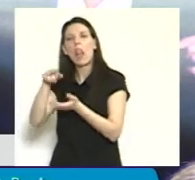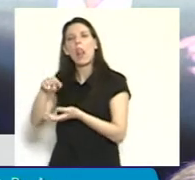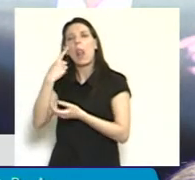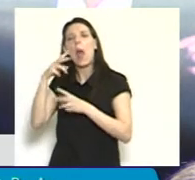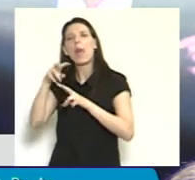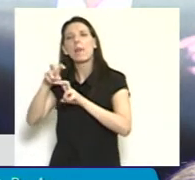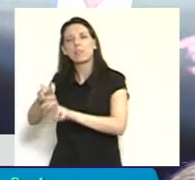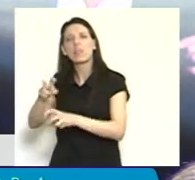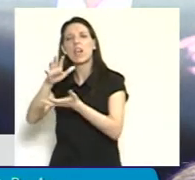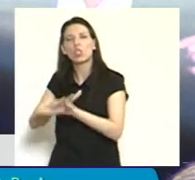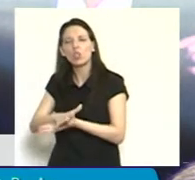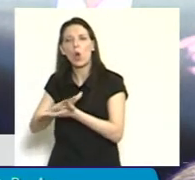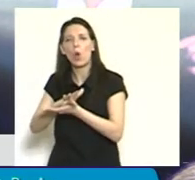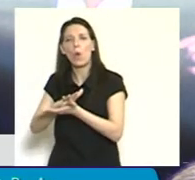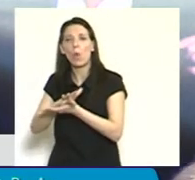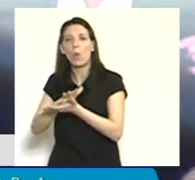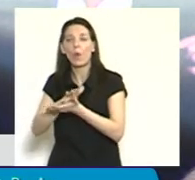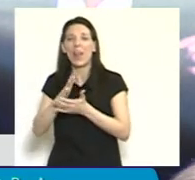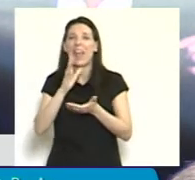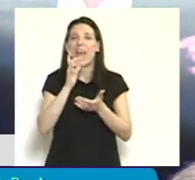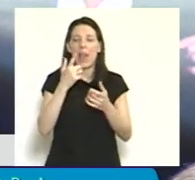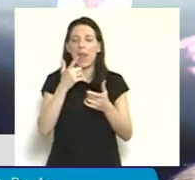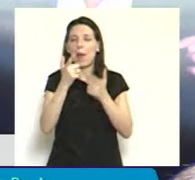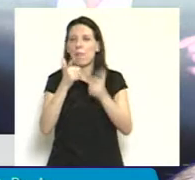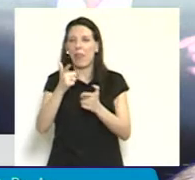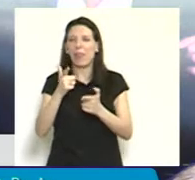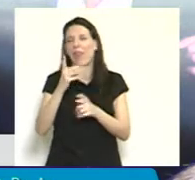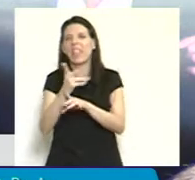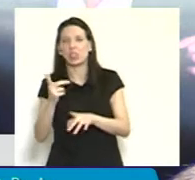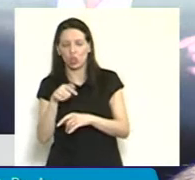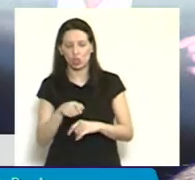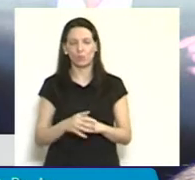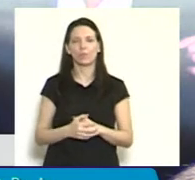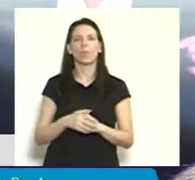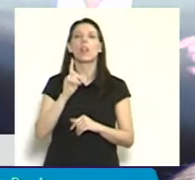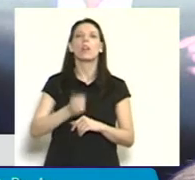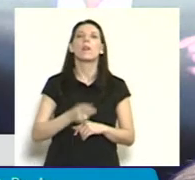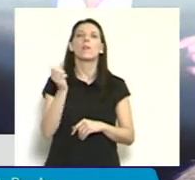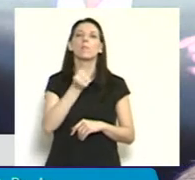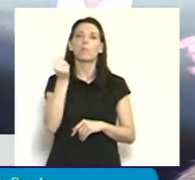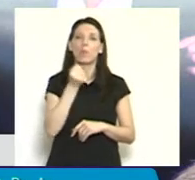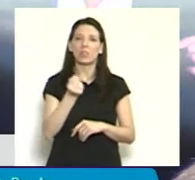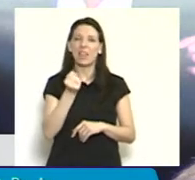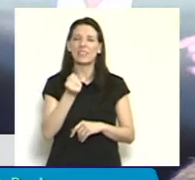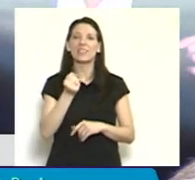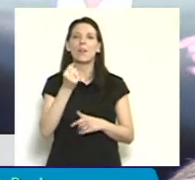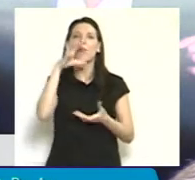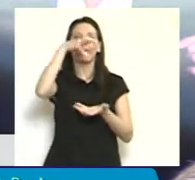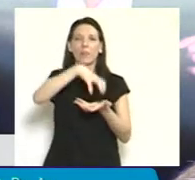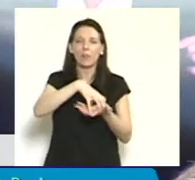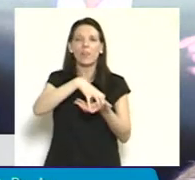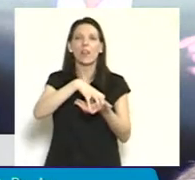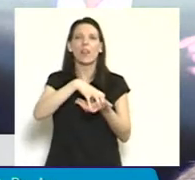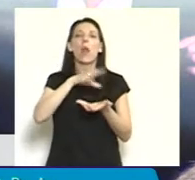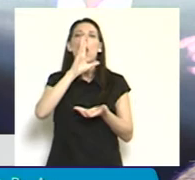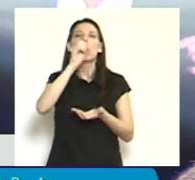de delitos cometidos en el ámbito del RENAR. De particular importancia ha sido la inauguración del BANMAC,